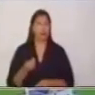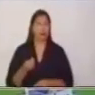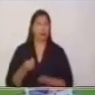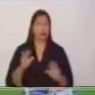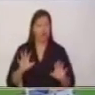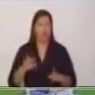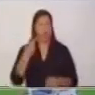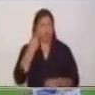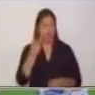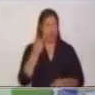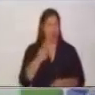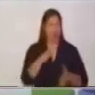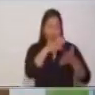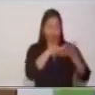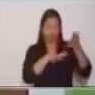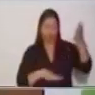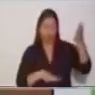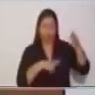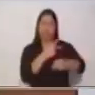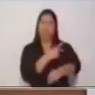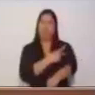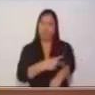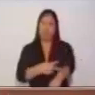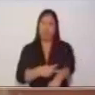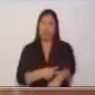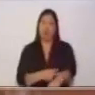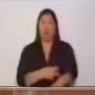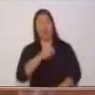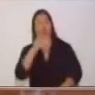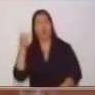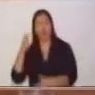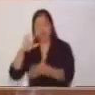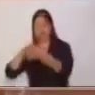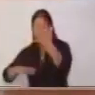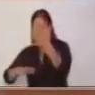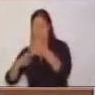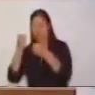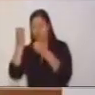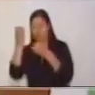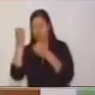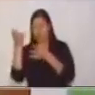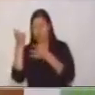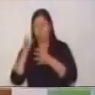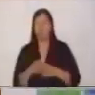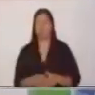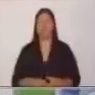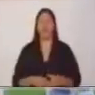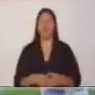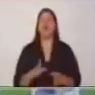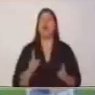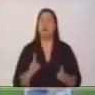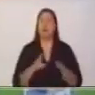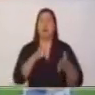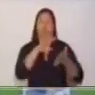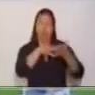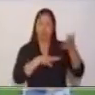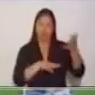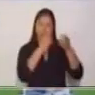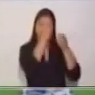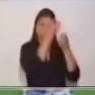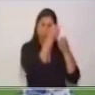Vamos con los textos narrativos, los textos informativos. Los textos informativos son aquellos que